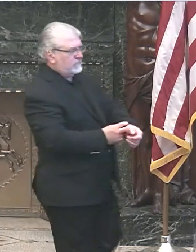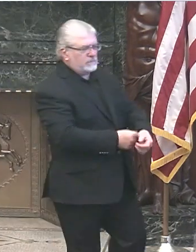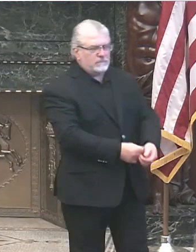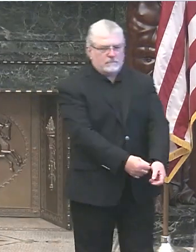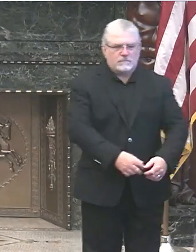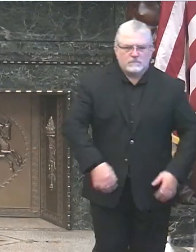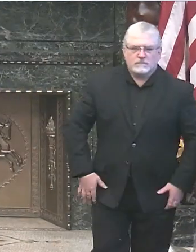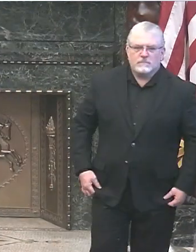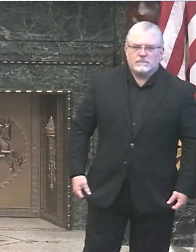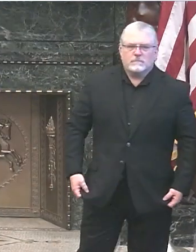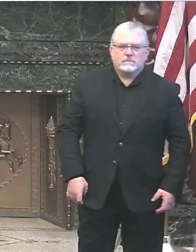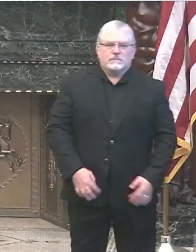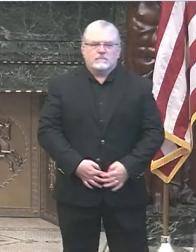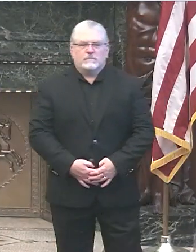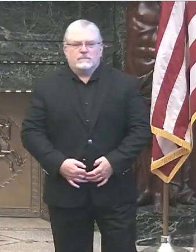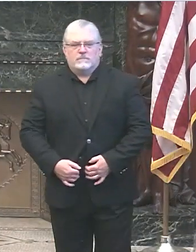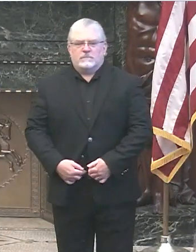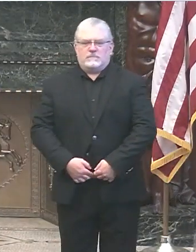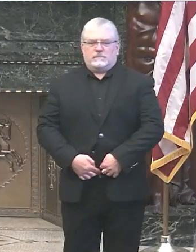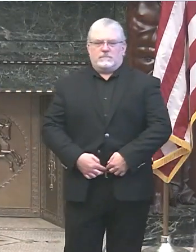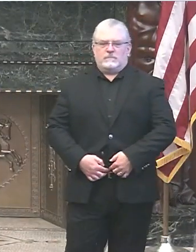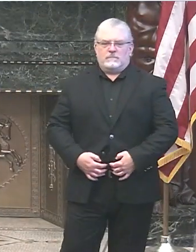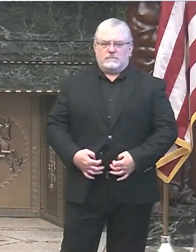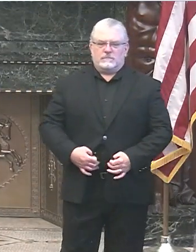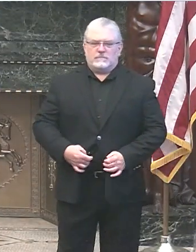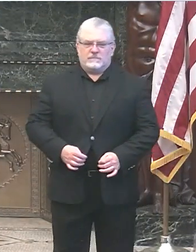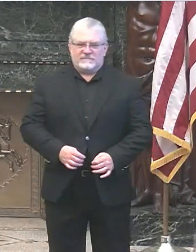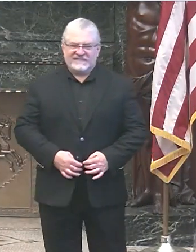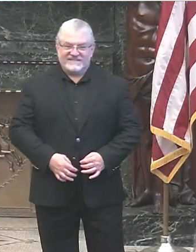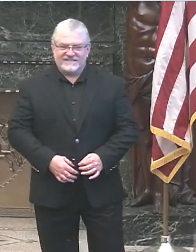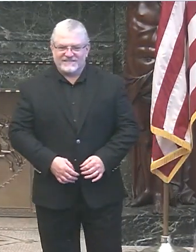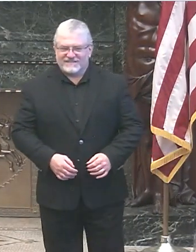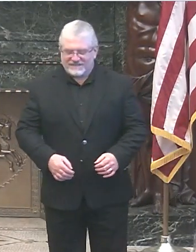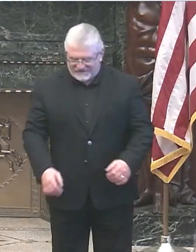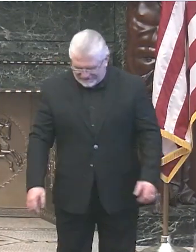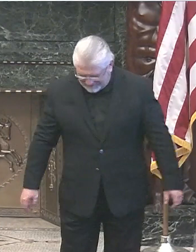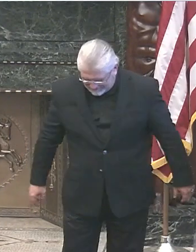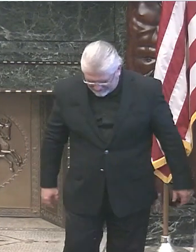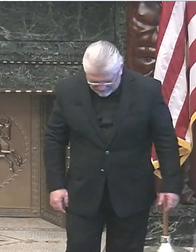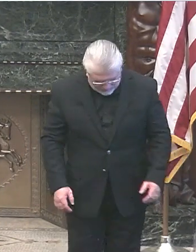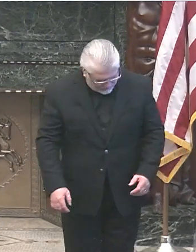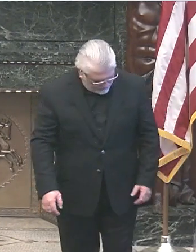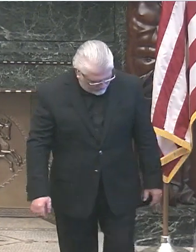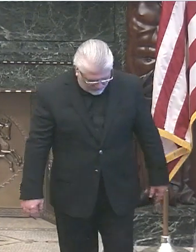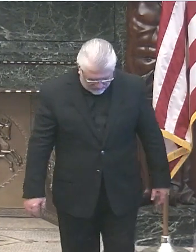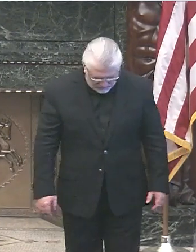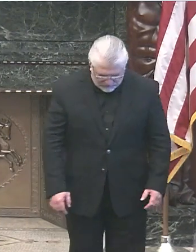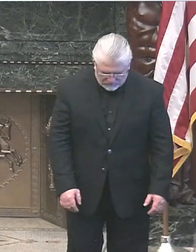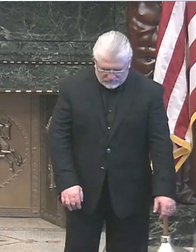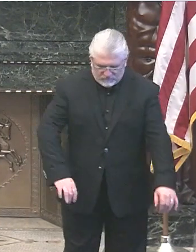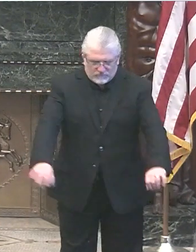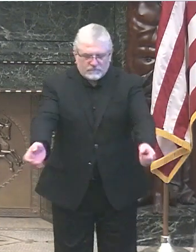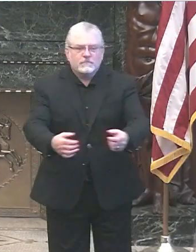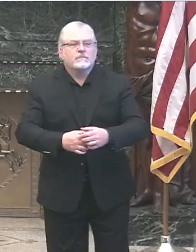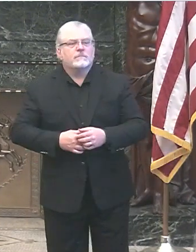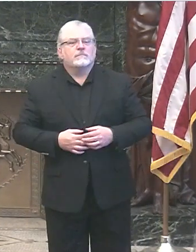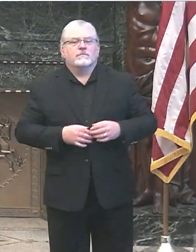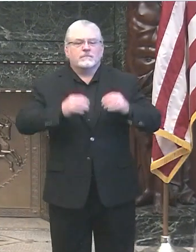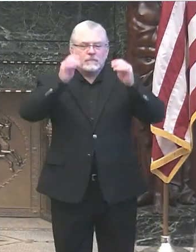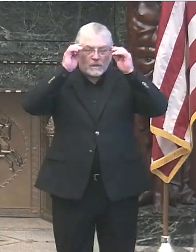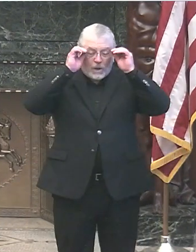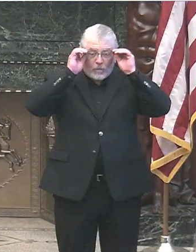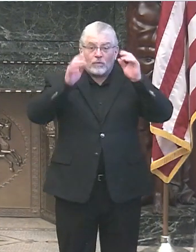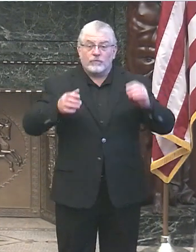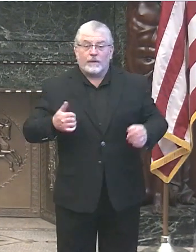transporte público. Si usted tiene que usar el transporte público porque debe realizar una actividad esencial, como una